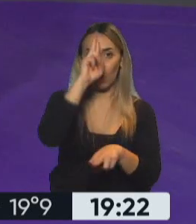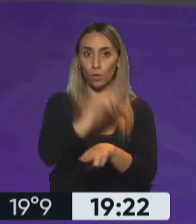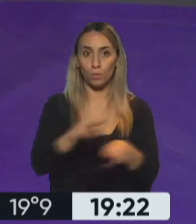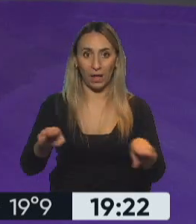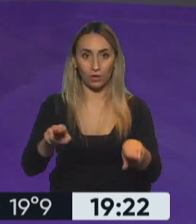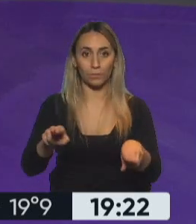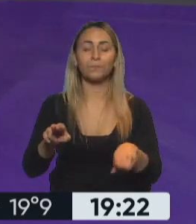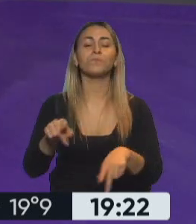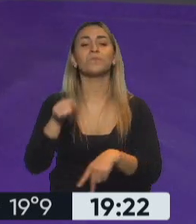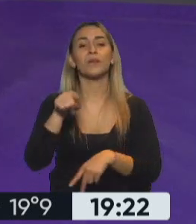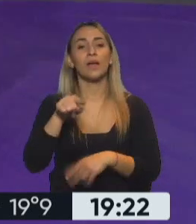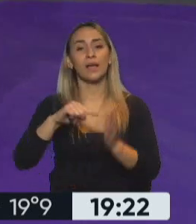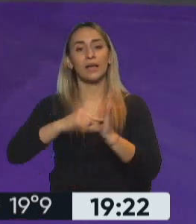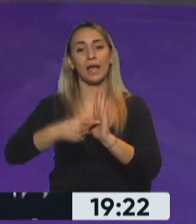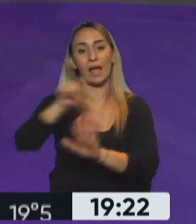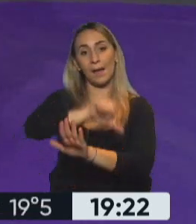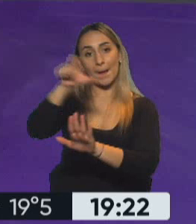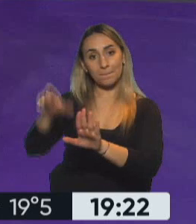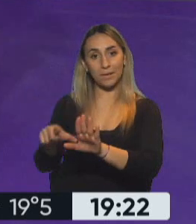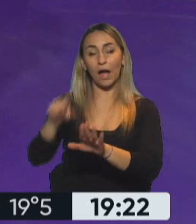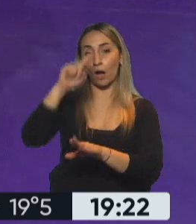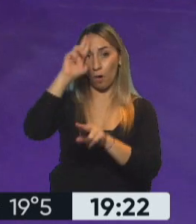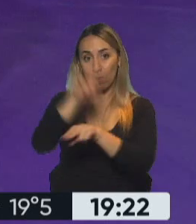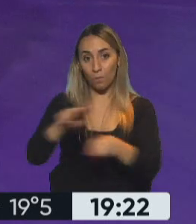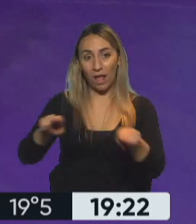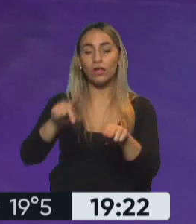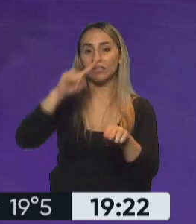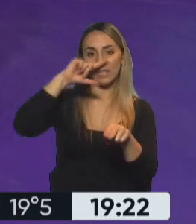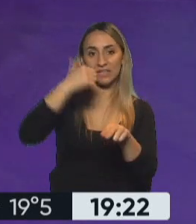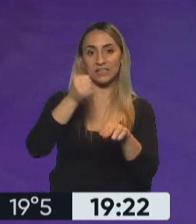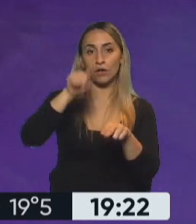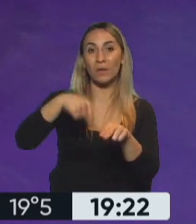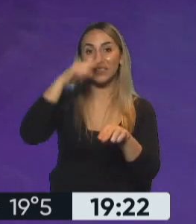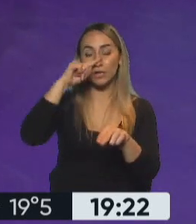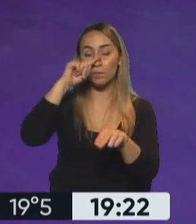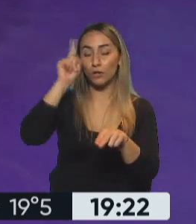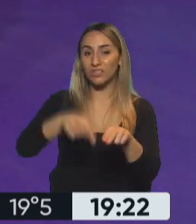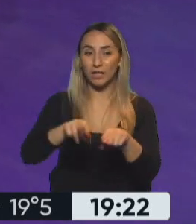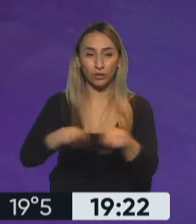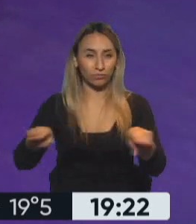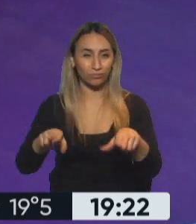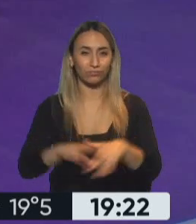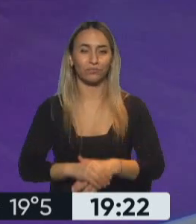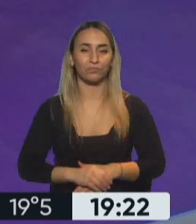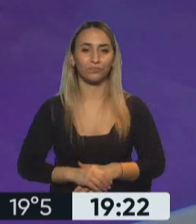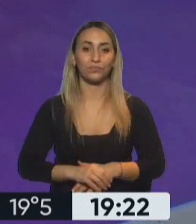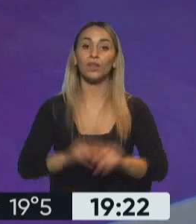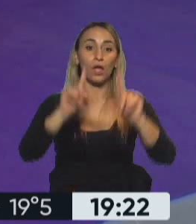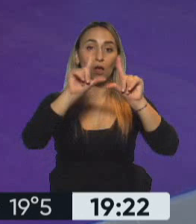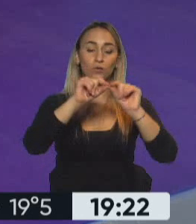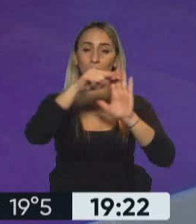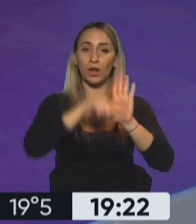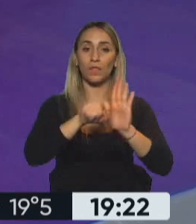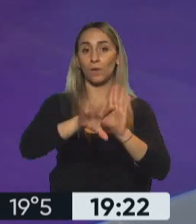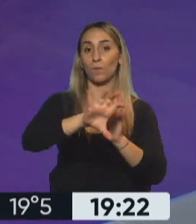ocupación de uti en ambas 76,7 por ciento vamos a los números en buenos